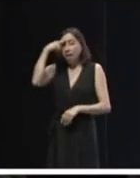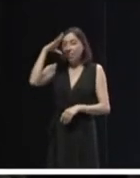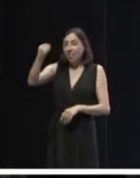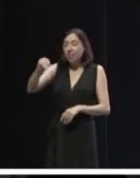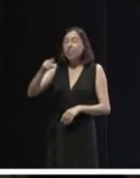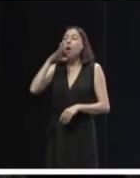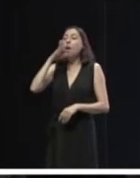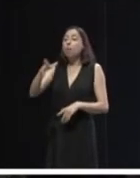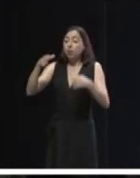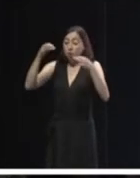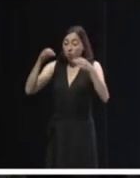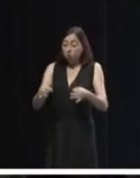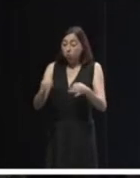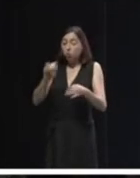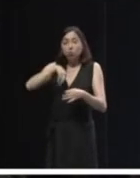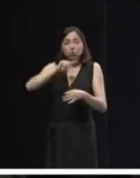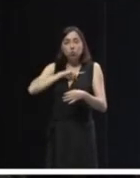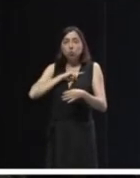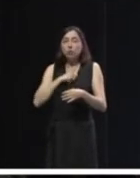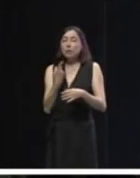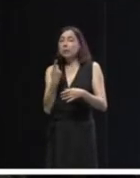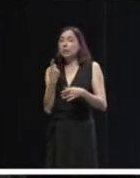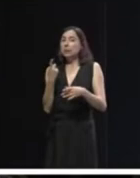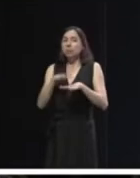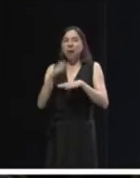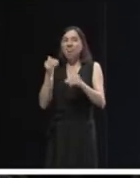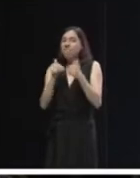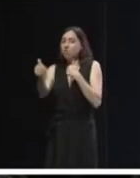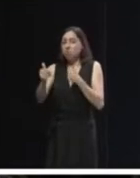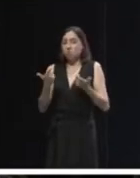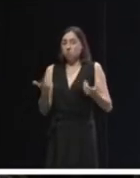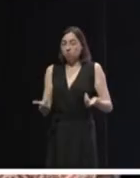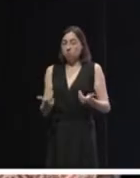nos estamos jugando el futuro. Y me van a permitir